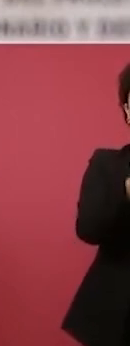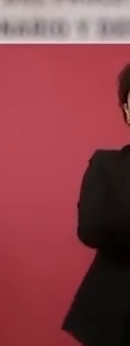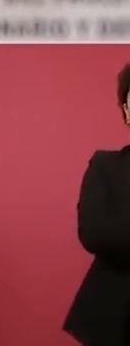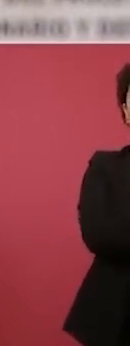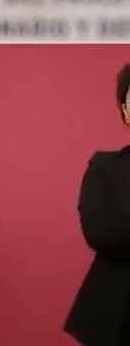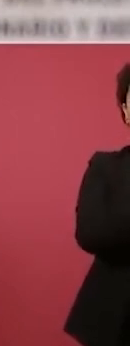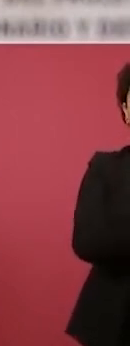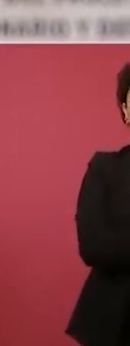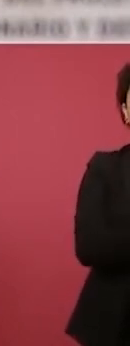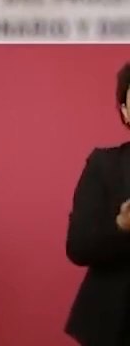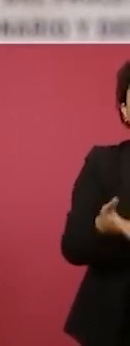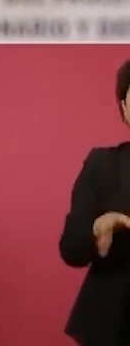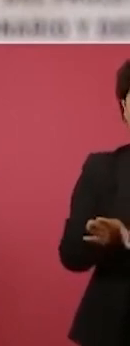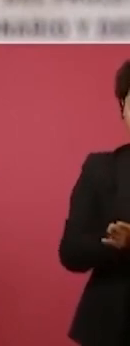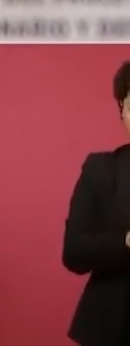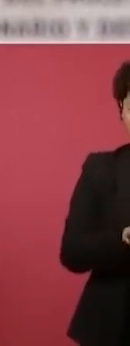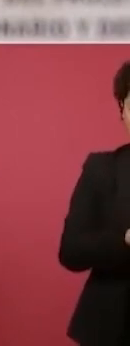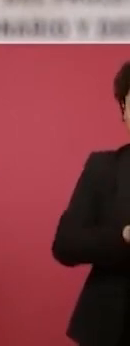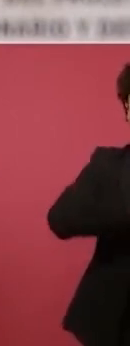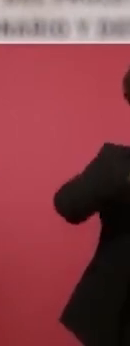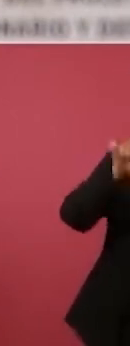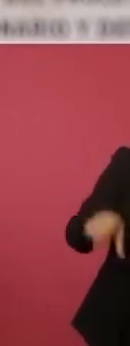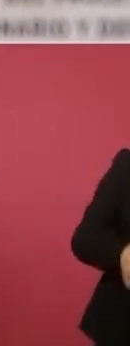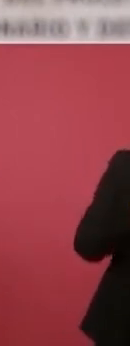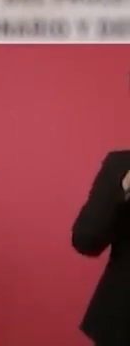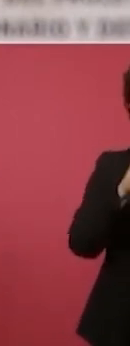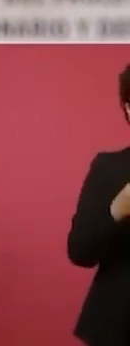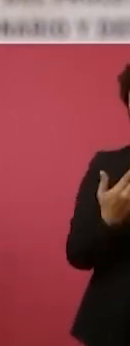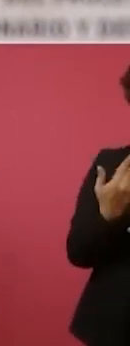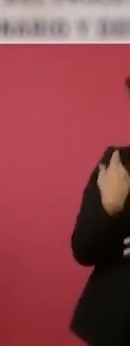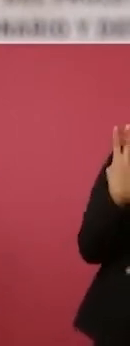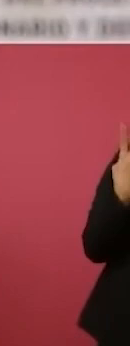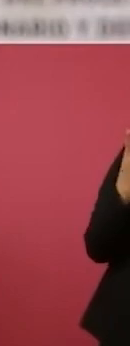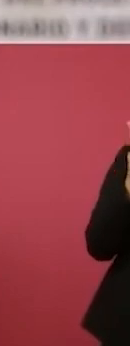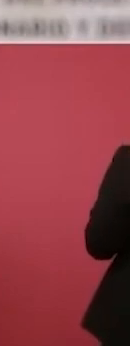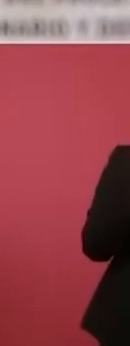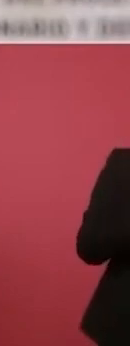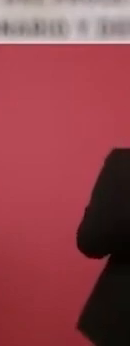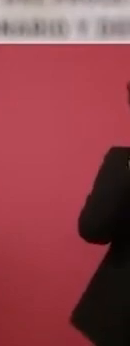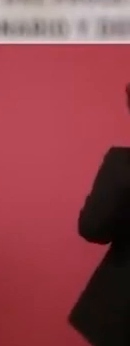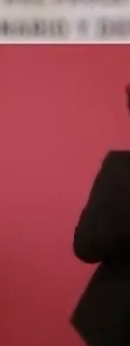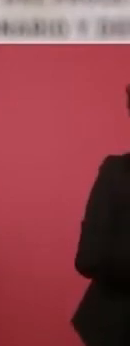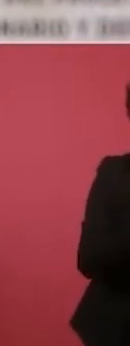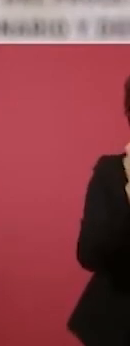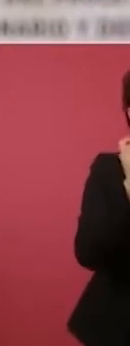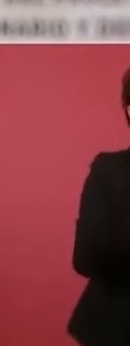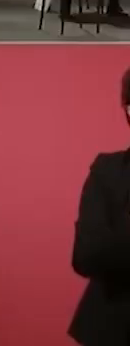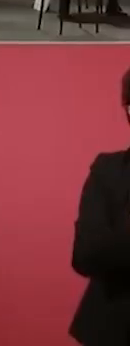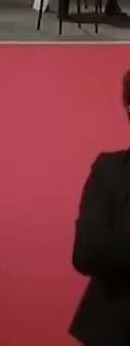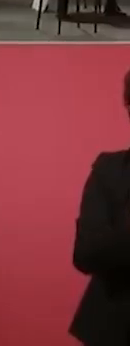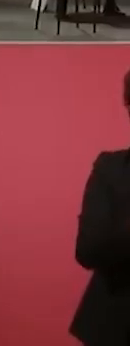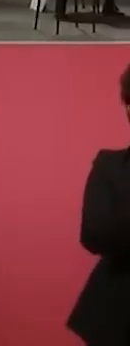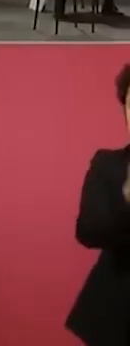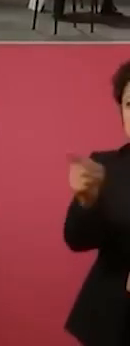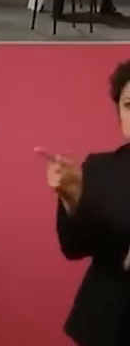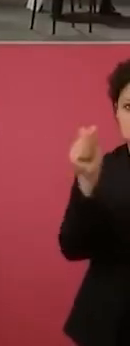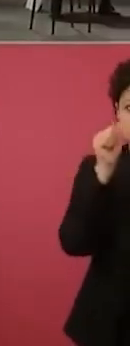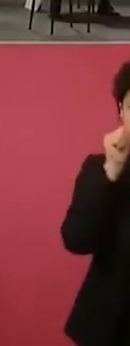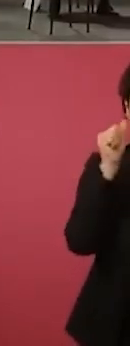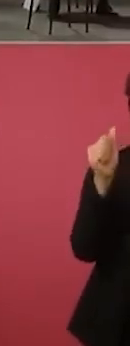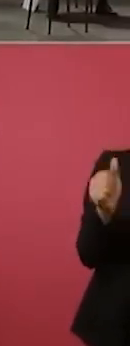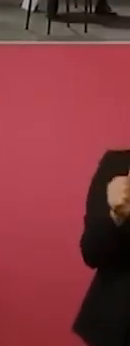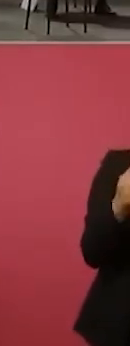reconoció la incapacidad de la institución para manejar el pico de demanda de Electricidad esto lo admitió durante la